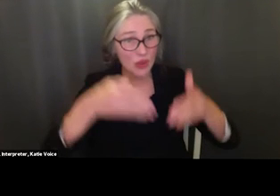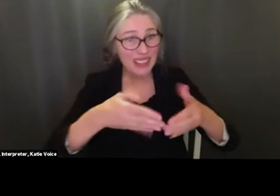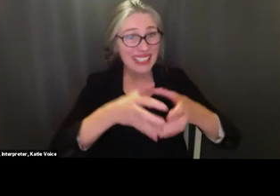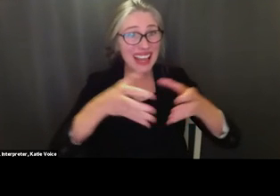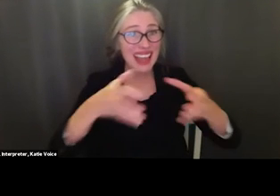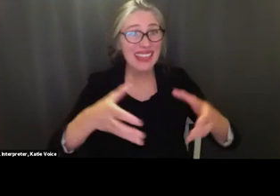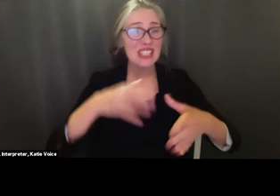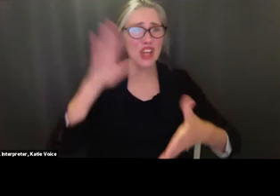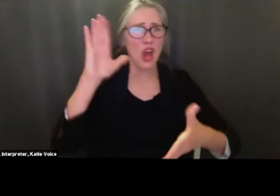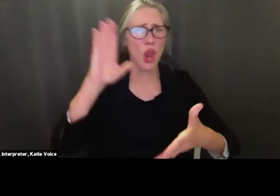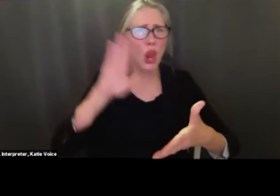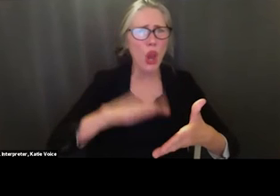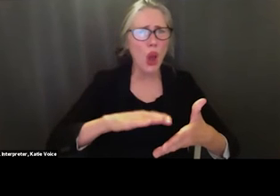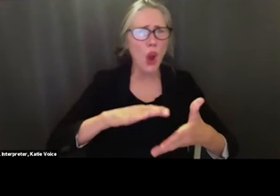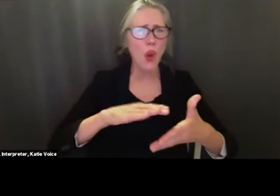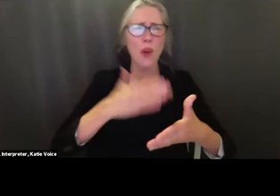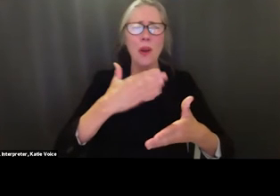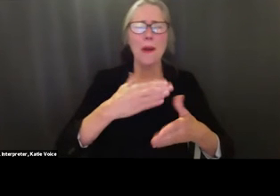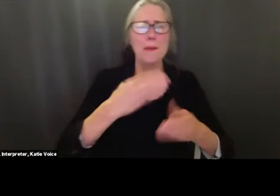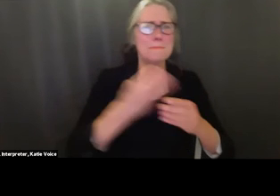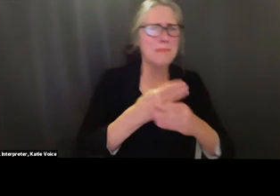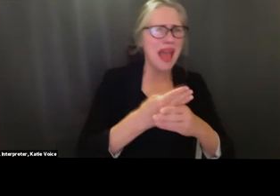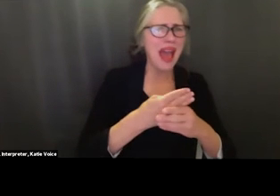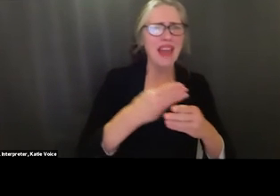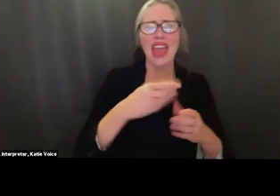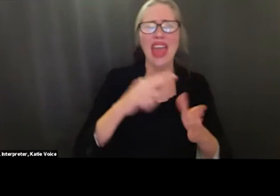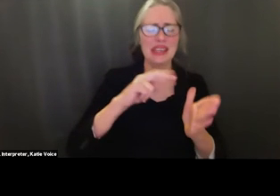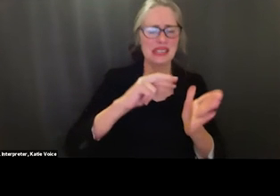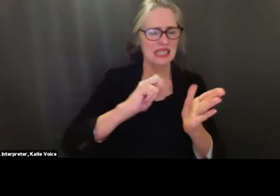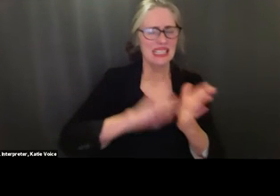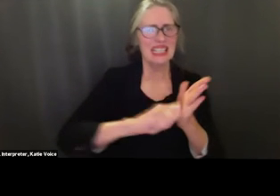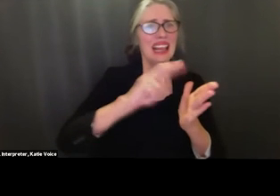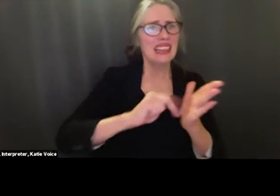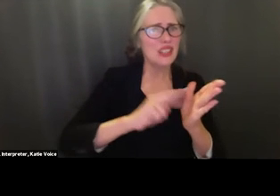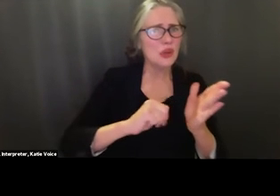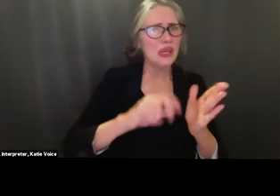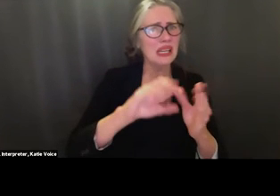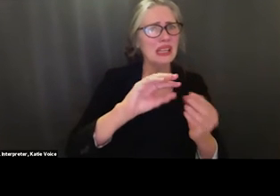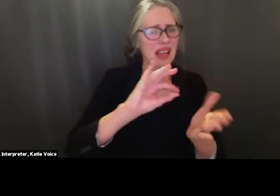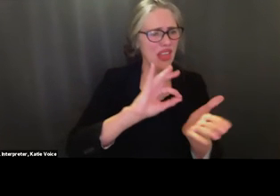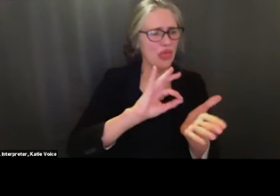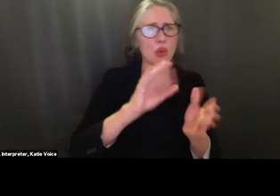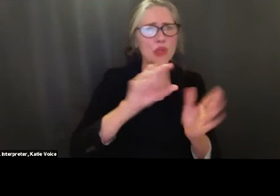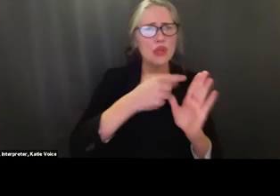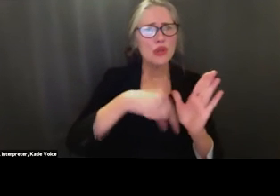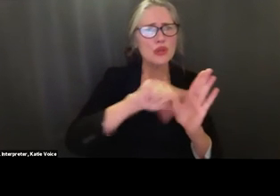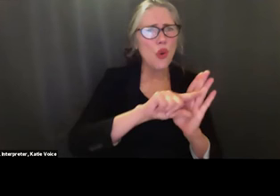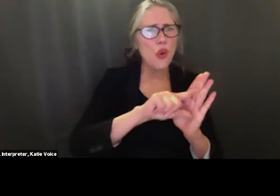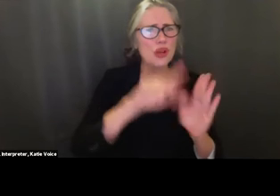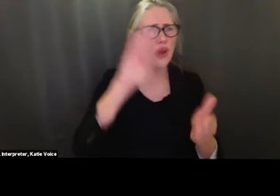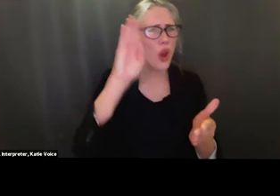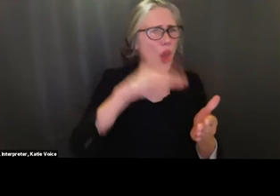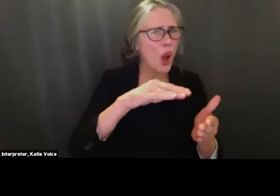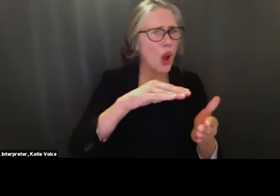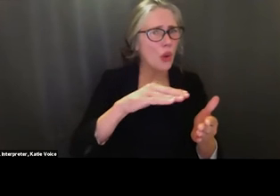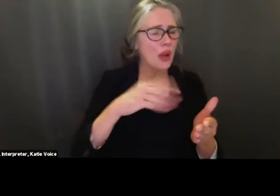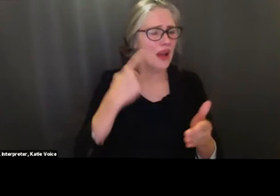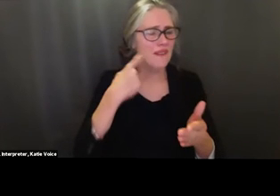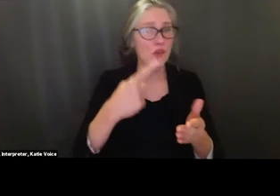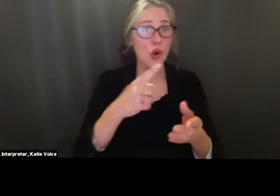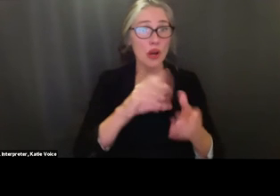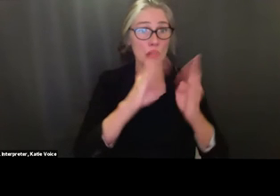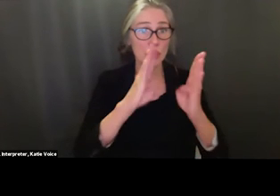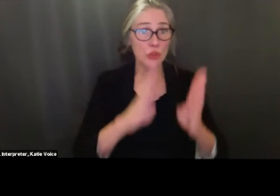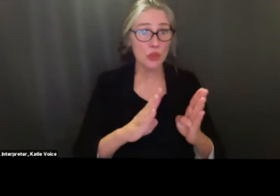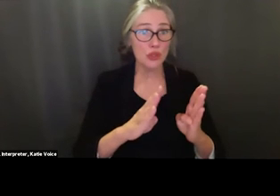las puntuaciones bien bajas de lectoescritura y de matemáticas en las escuelas entre los estudiantes que están en mayor